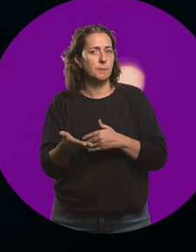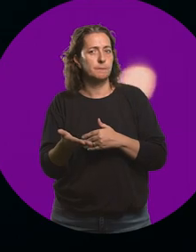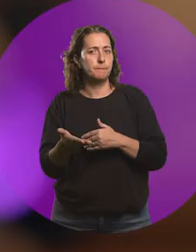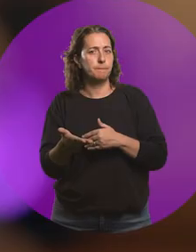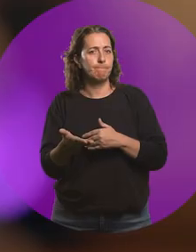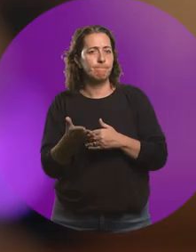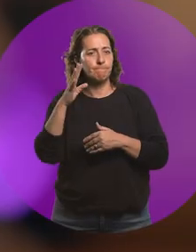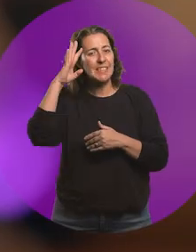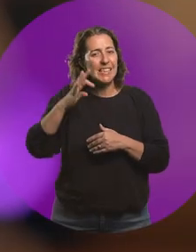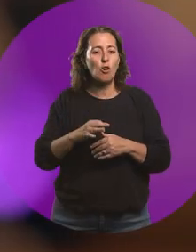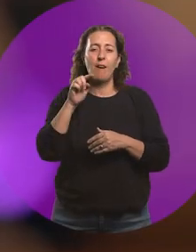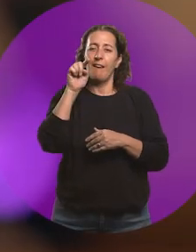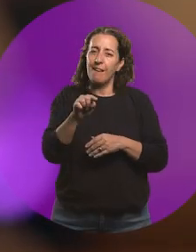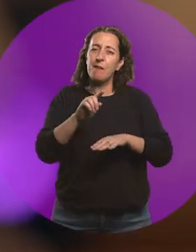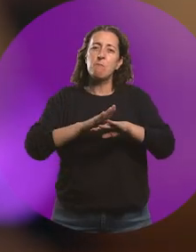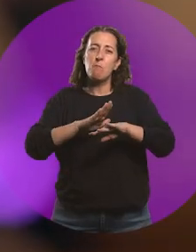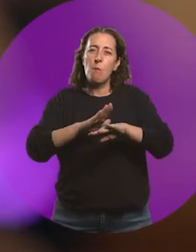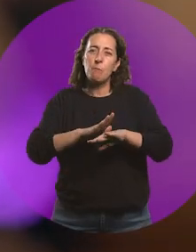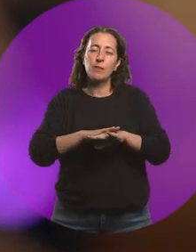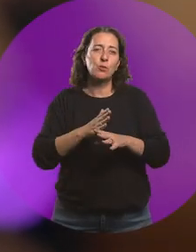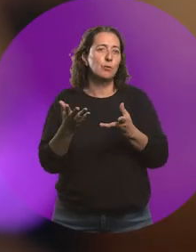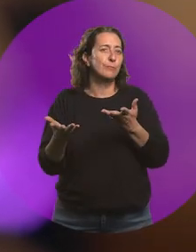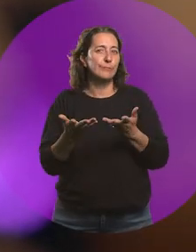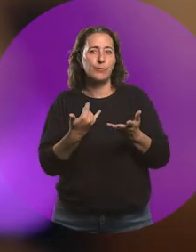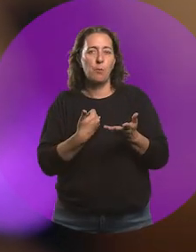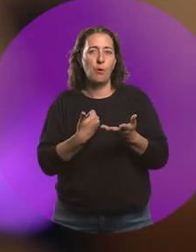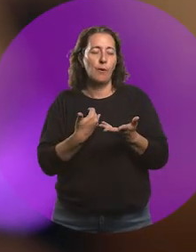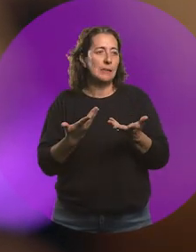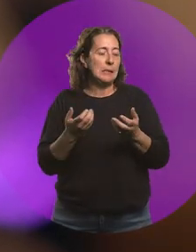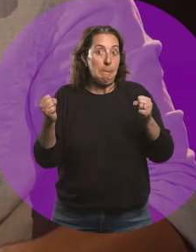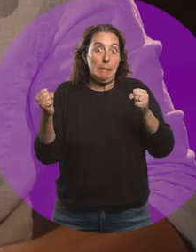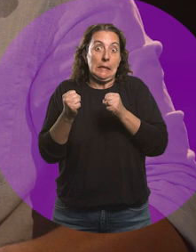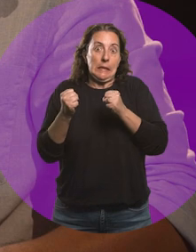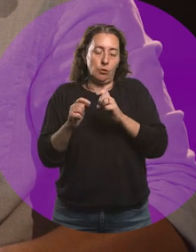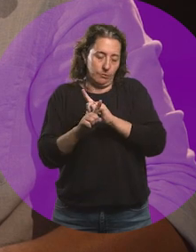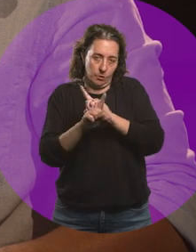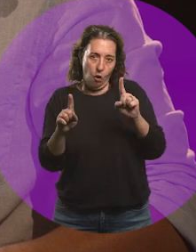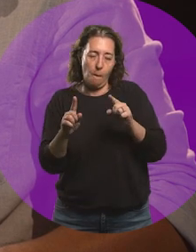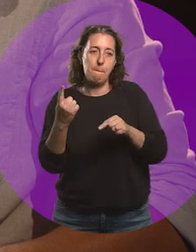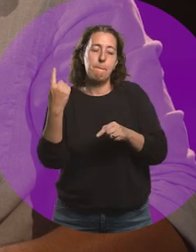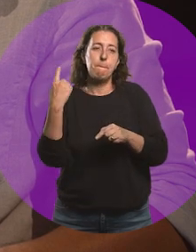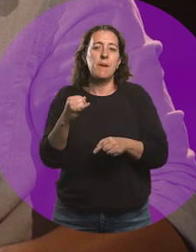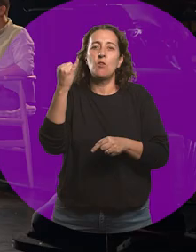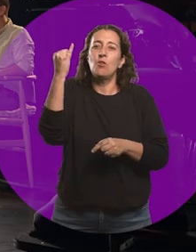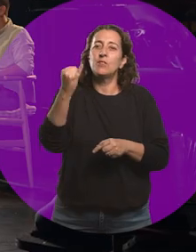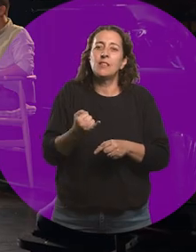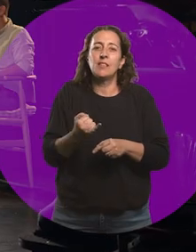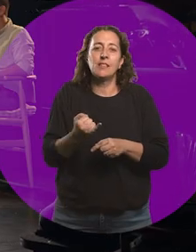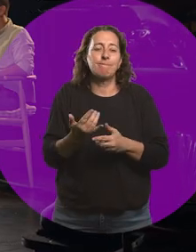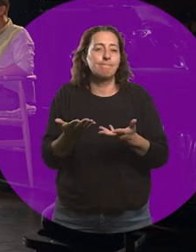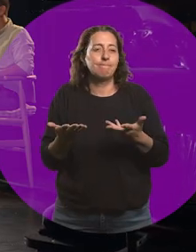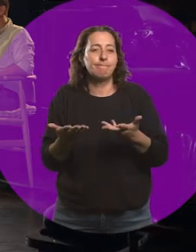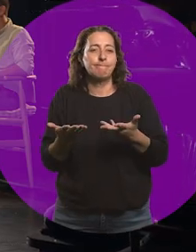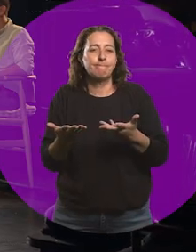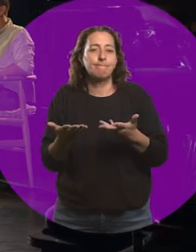Creo que son en los momentos así que entro como, no sé si es un pánico, pero sí el decir,